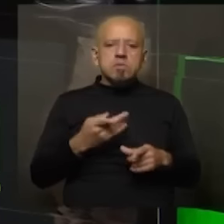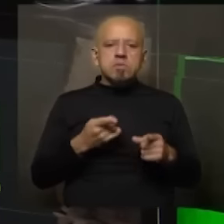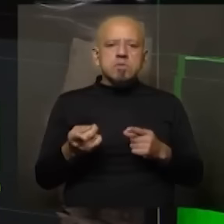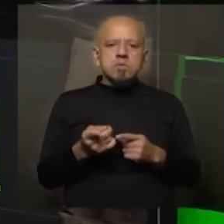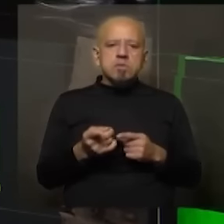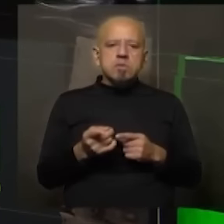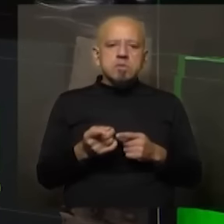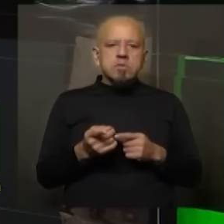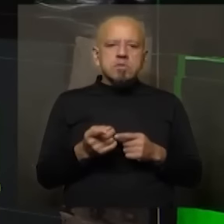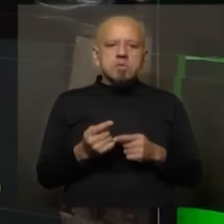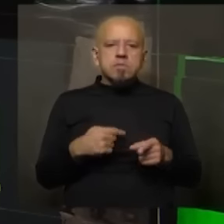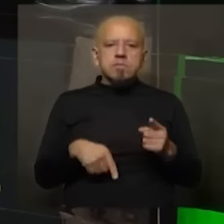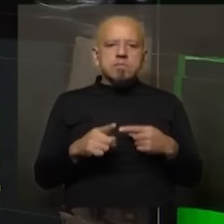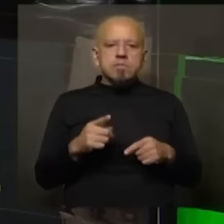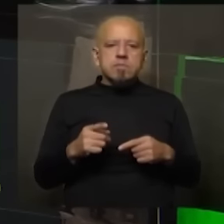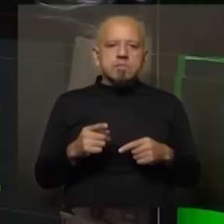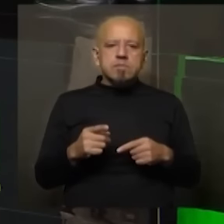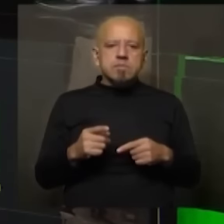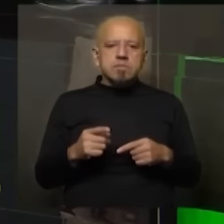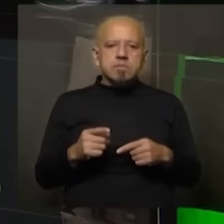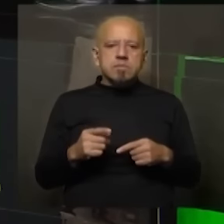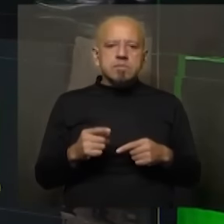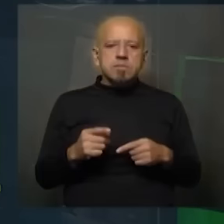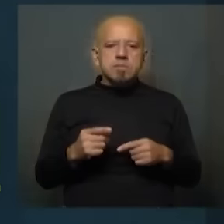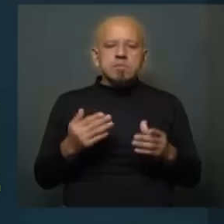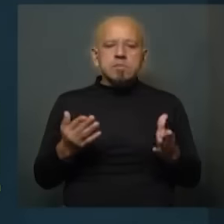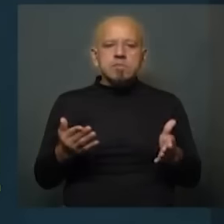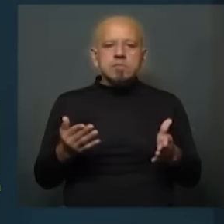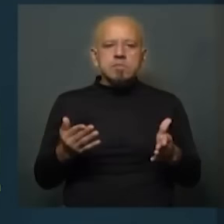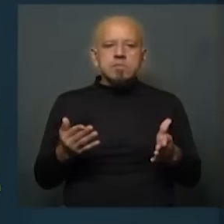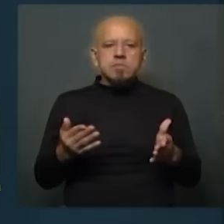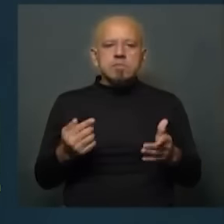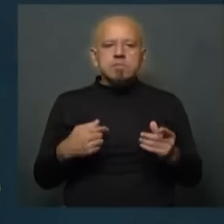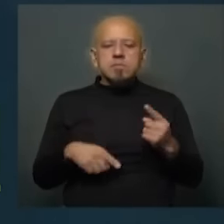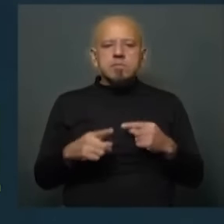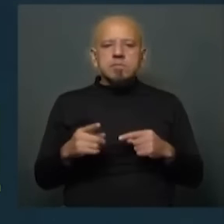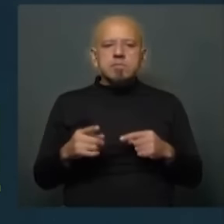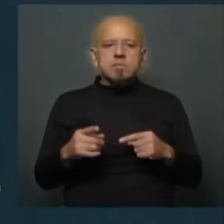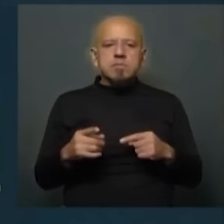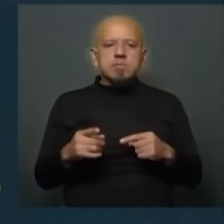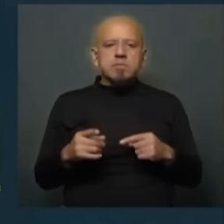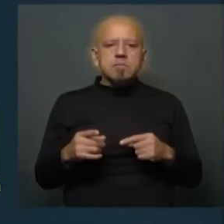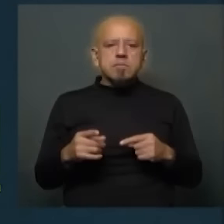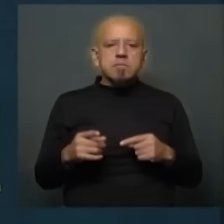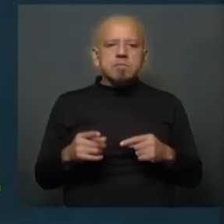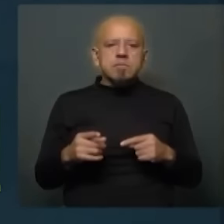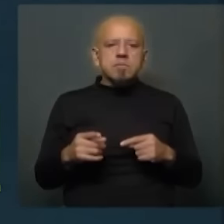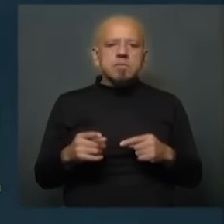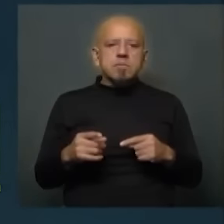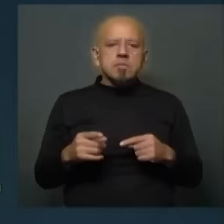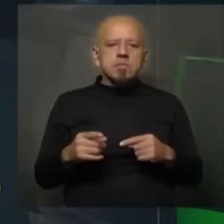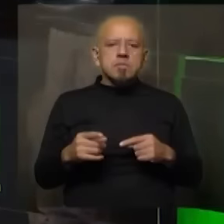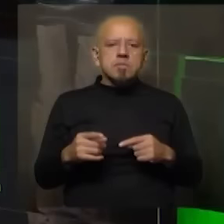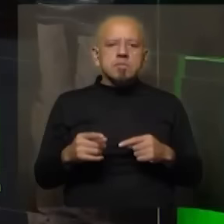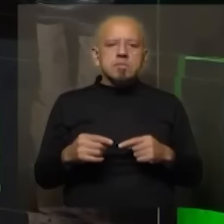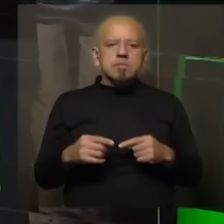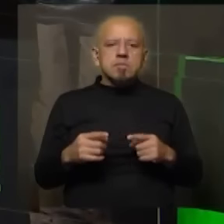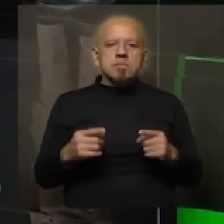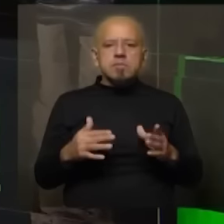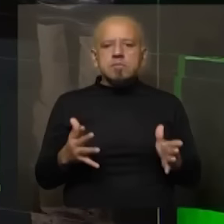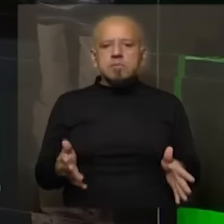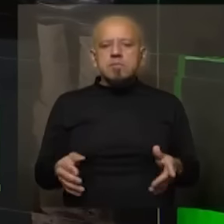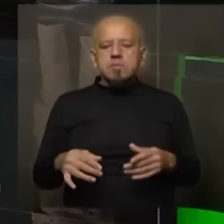multicolor. Bien. Pasamos al siguiente gráfico, que de alguna manera resume algo de lo que yo les venía contando. La encuesta